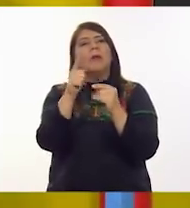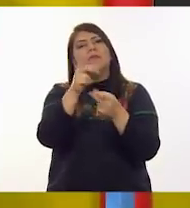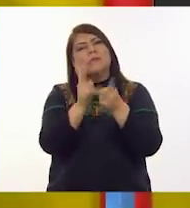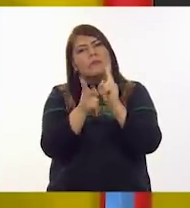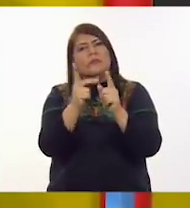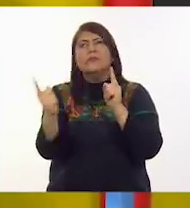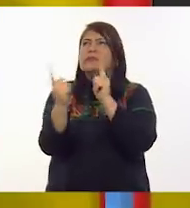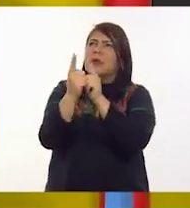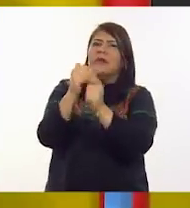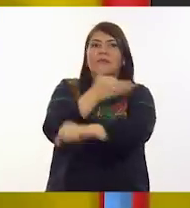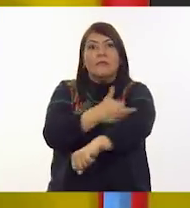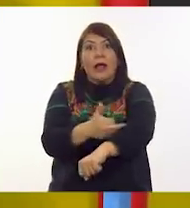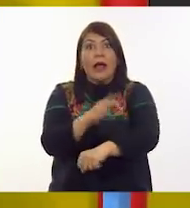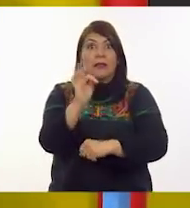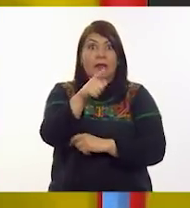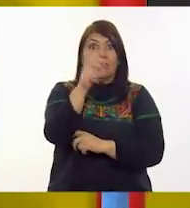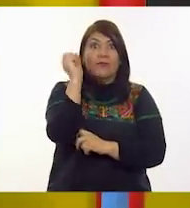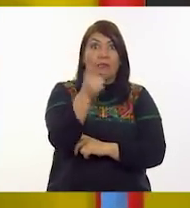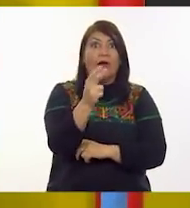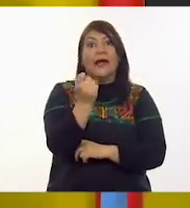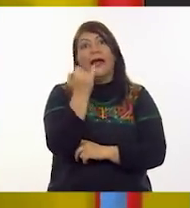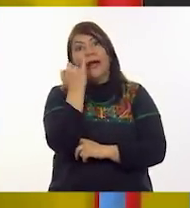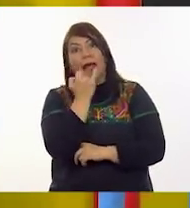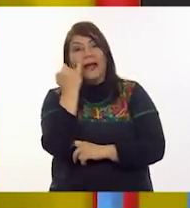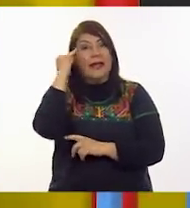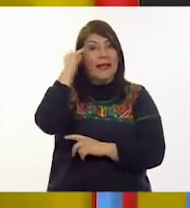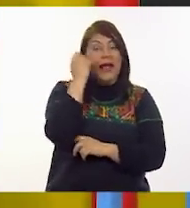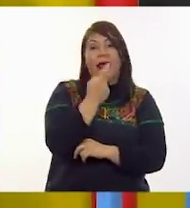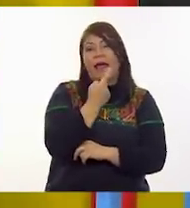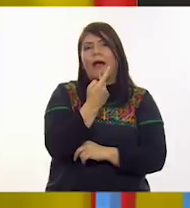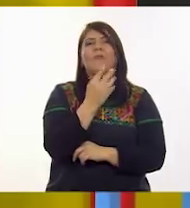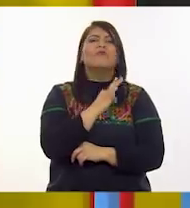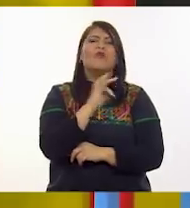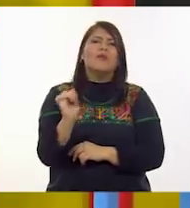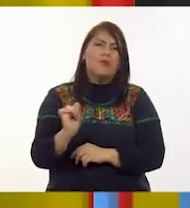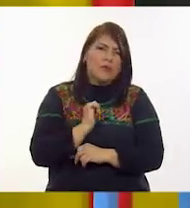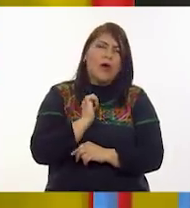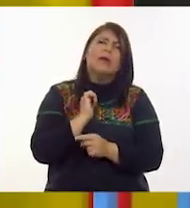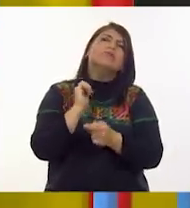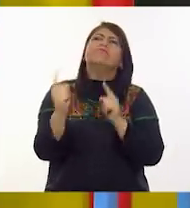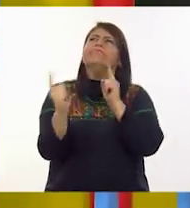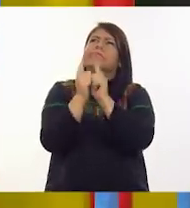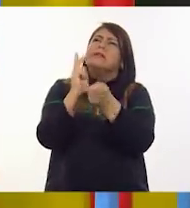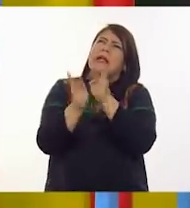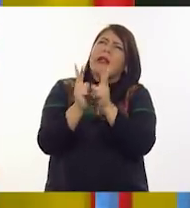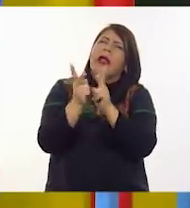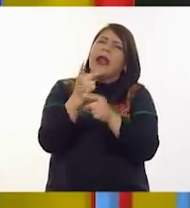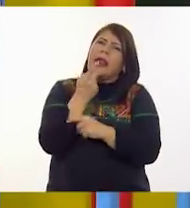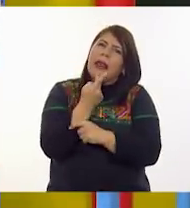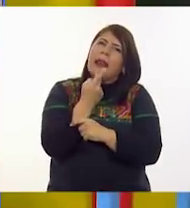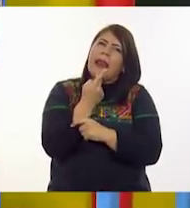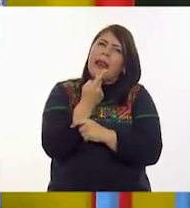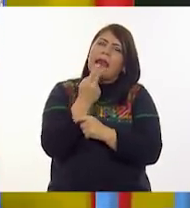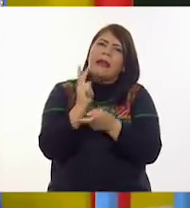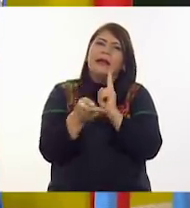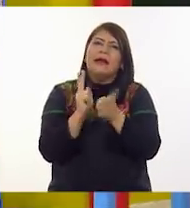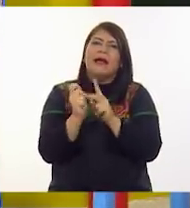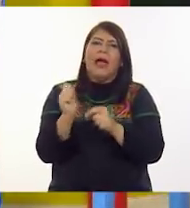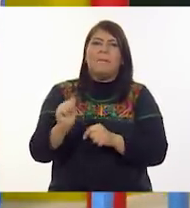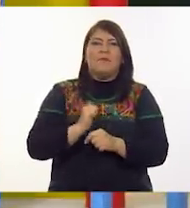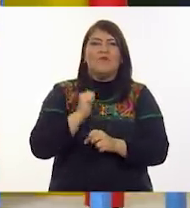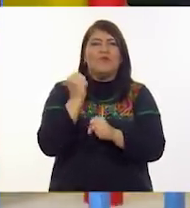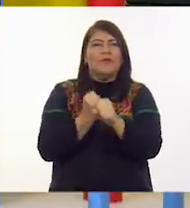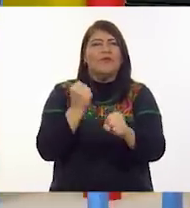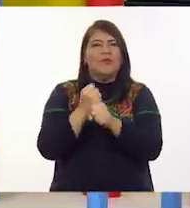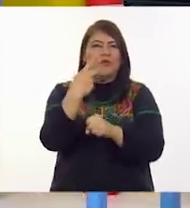familia. Y si tienes la fortuna de hablar una lengua indígena, aprovecha también este momento para practicarla y platica con tu familia en